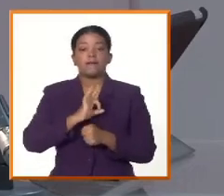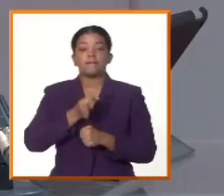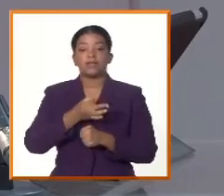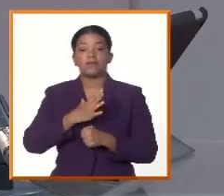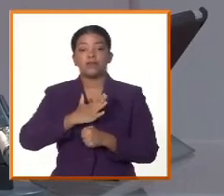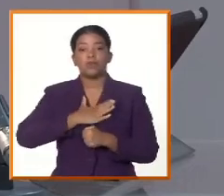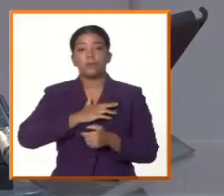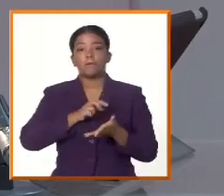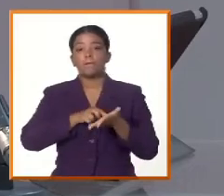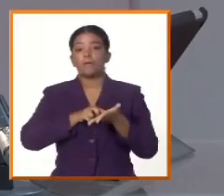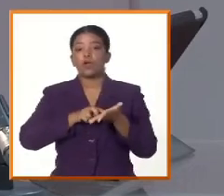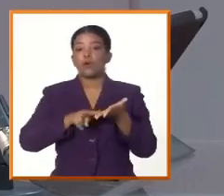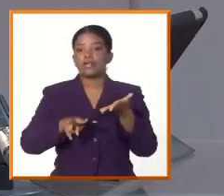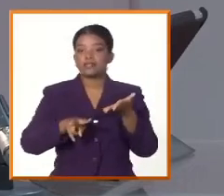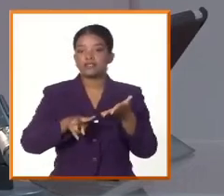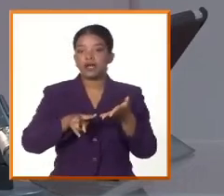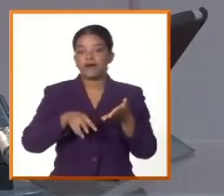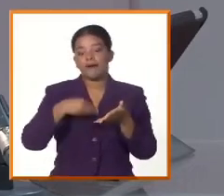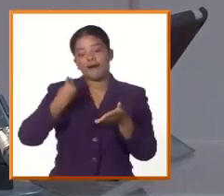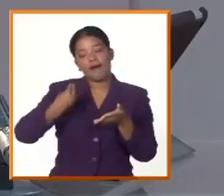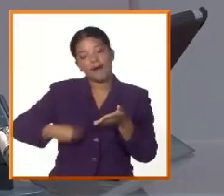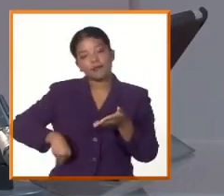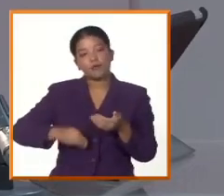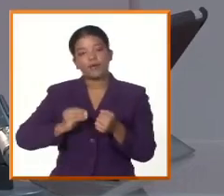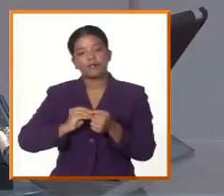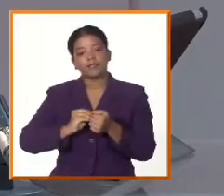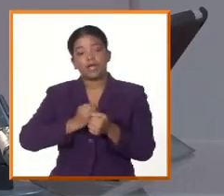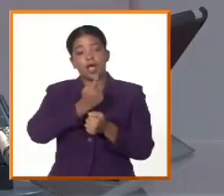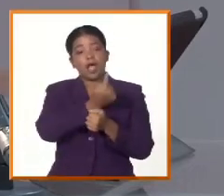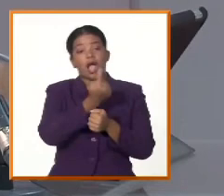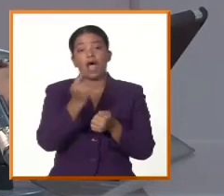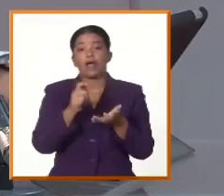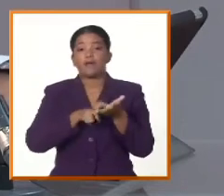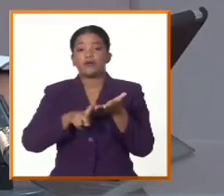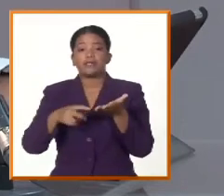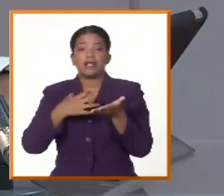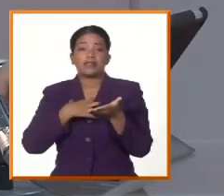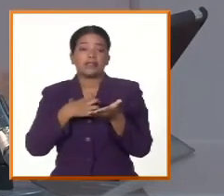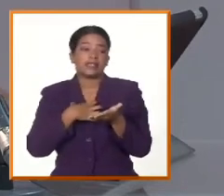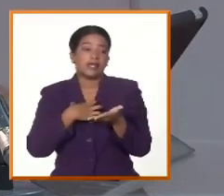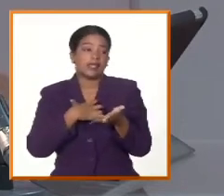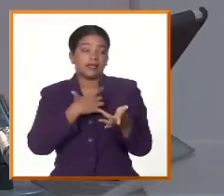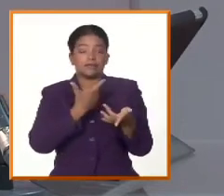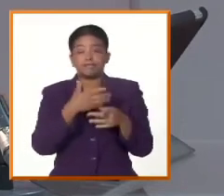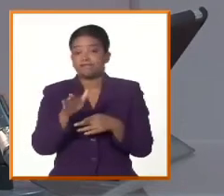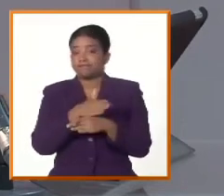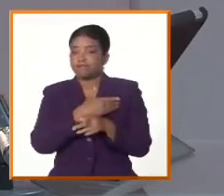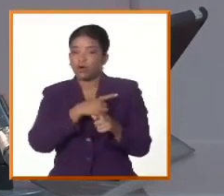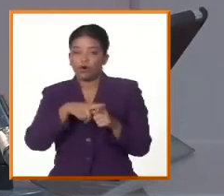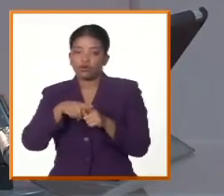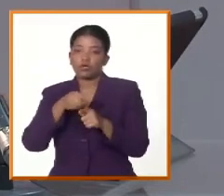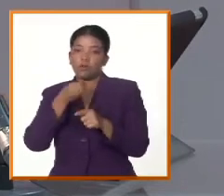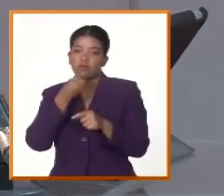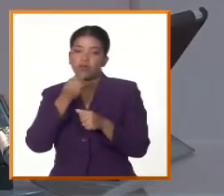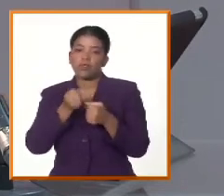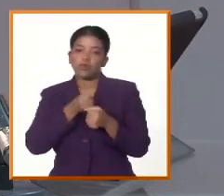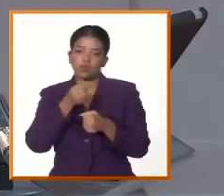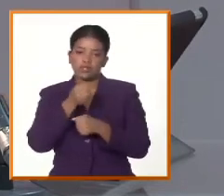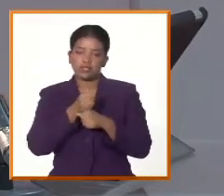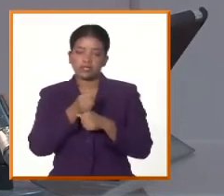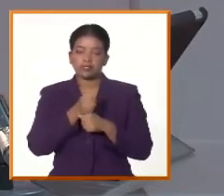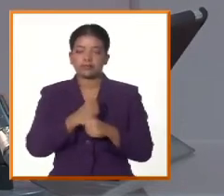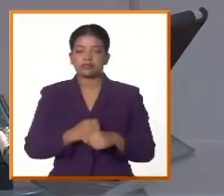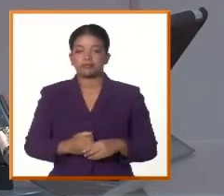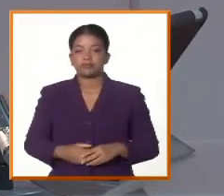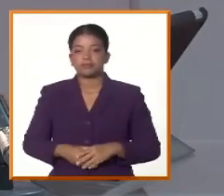territorios y explotar las capacidades que hoy tenemos instalado en nuestro territorio hoy el Instituto